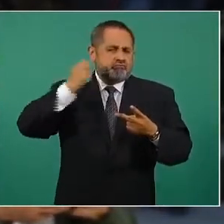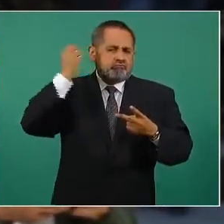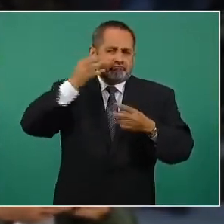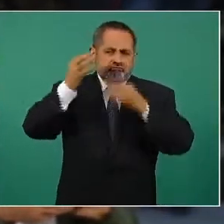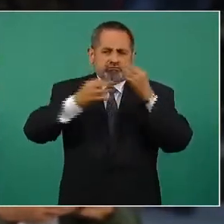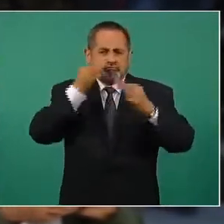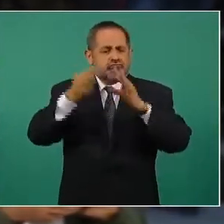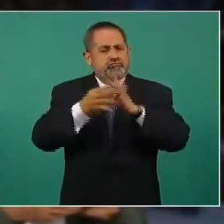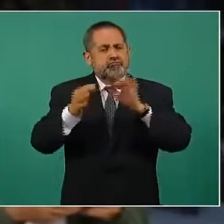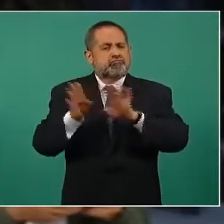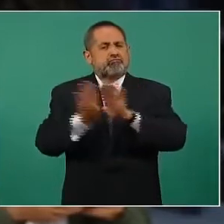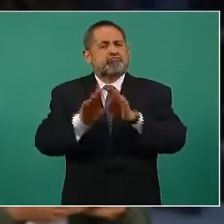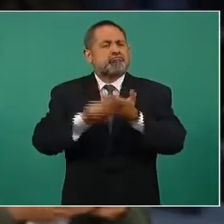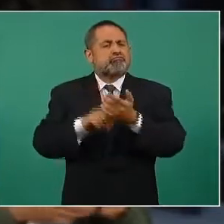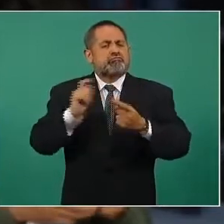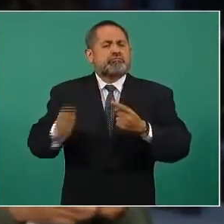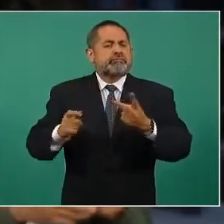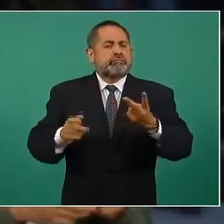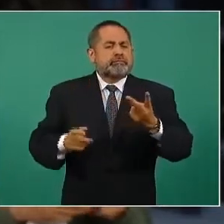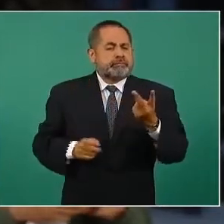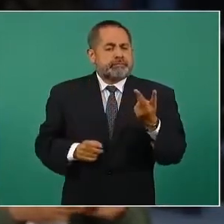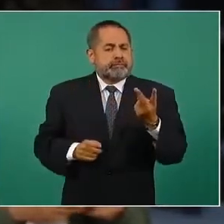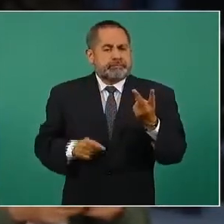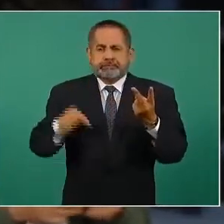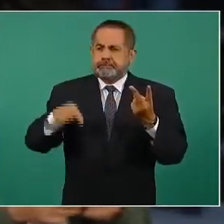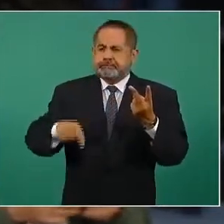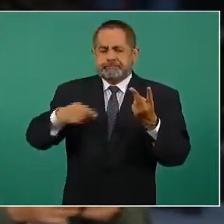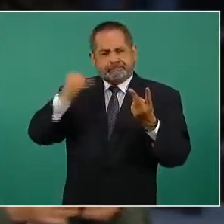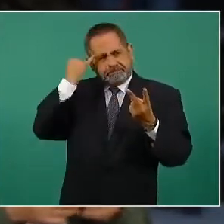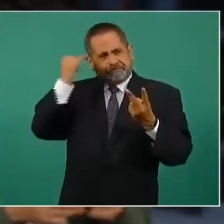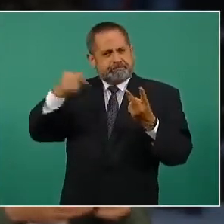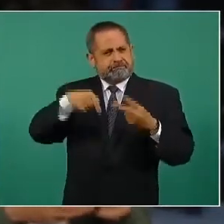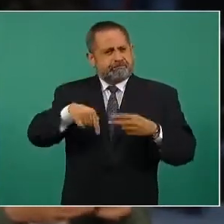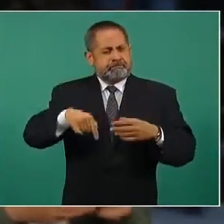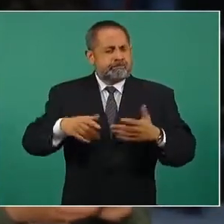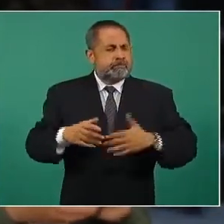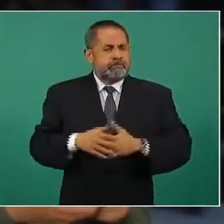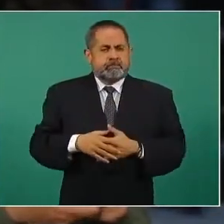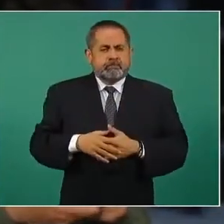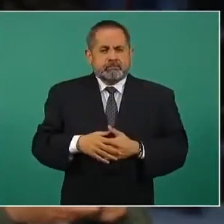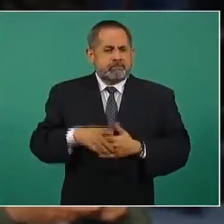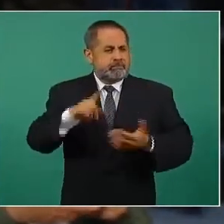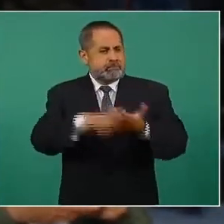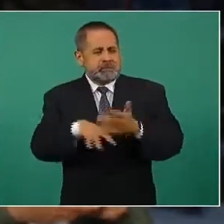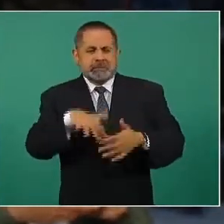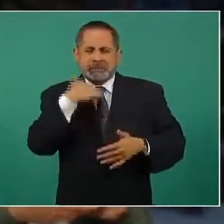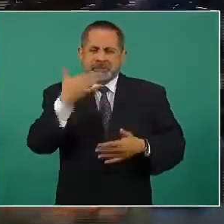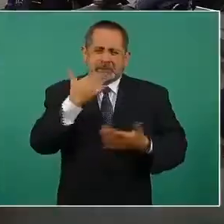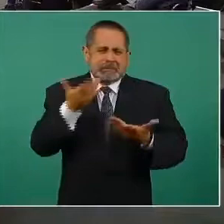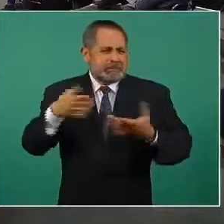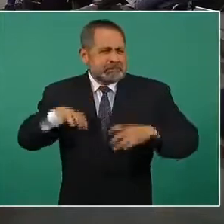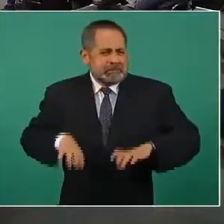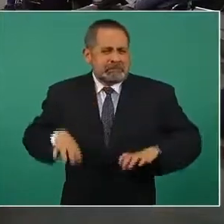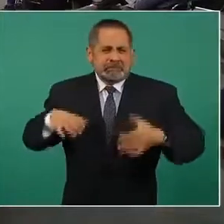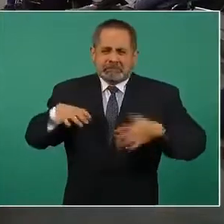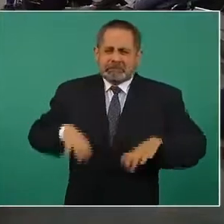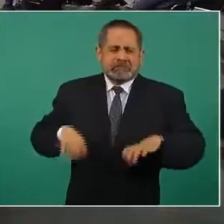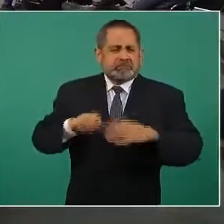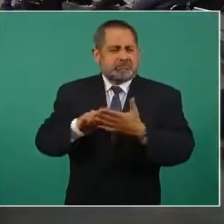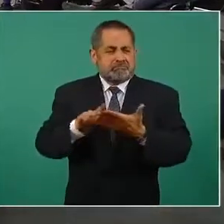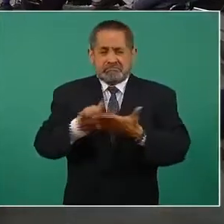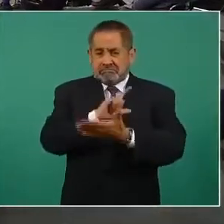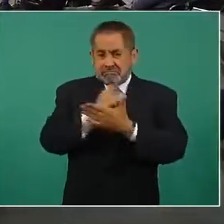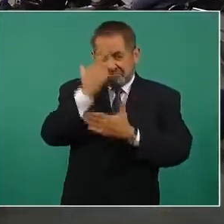mañanera ha hablado mucho de cómo el sistema se creó para permitir los grandes latrocinios y para permitir todos los crímenes